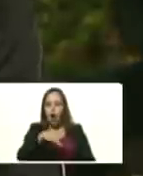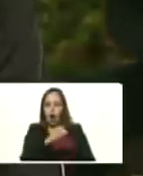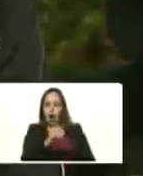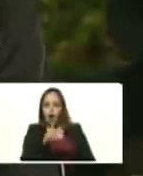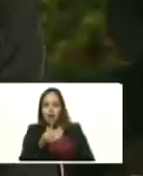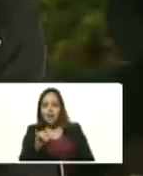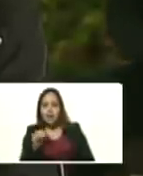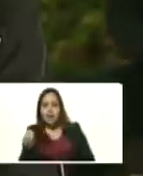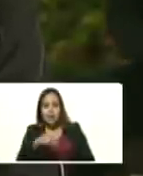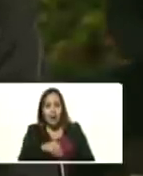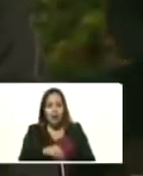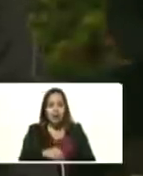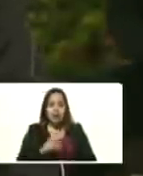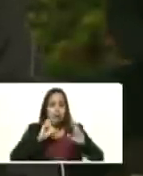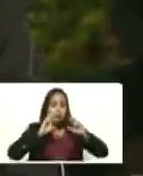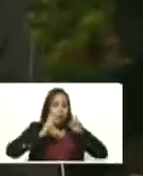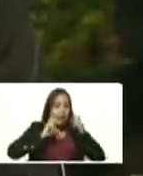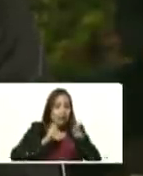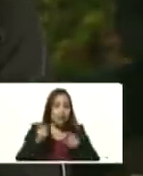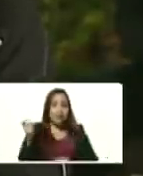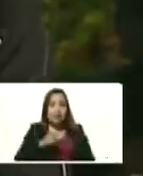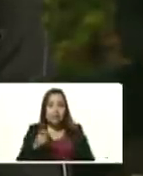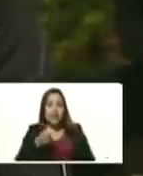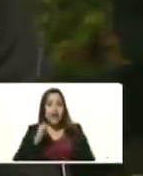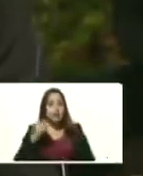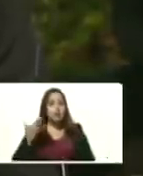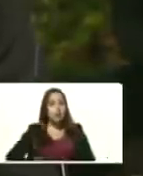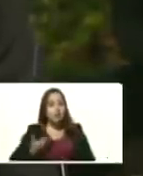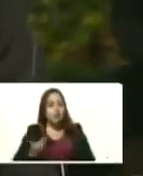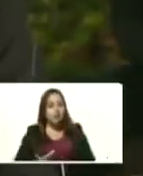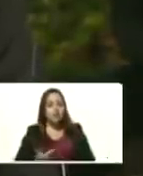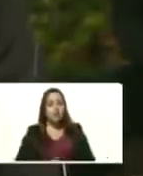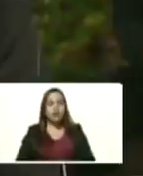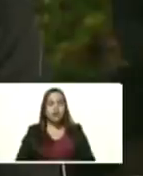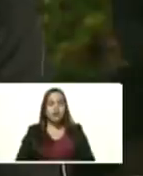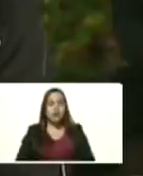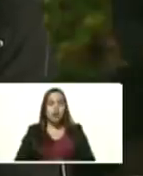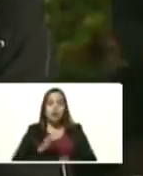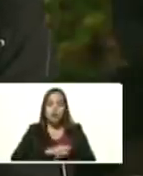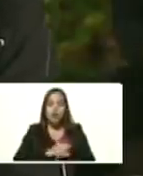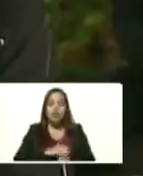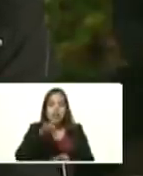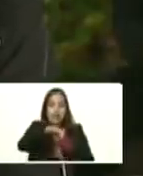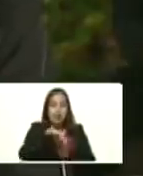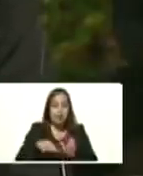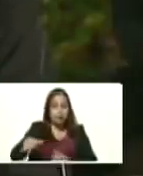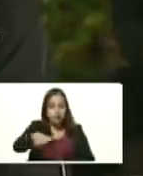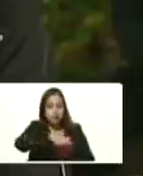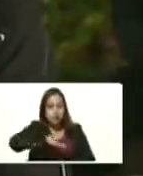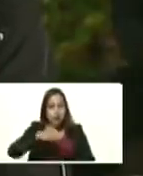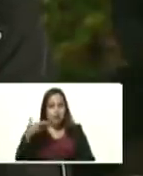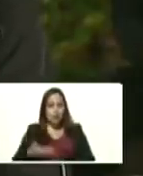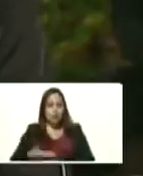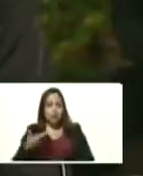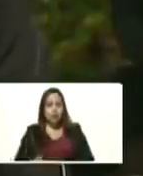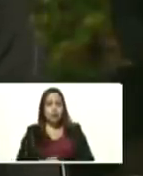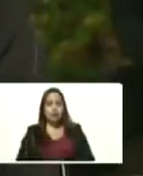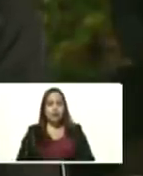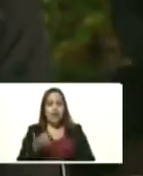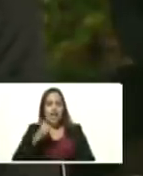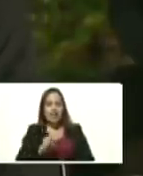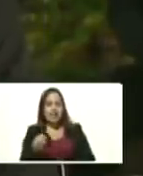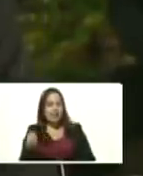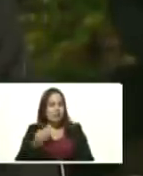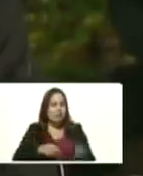demanda que en el maíz que ha sido un rubro deficitario a pesar de que sembramos una superficie bien importante ha sido un rubro